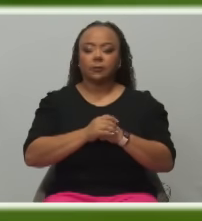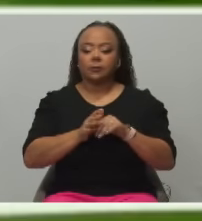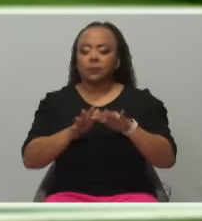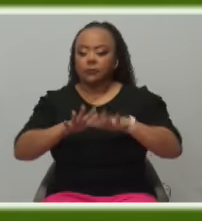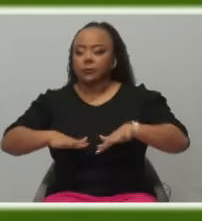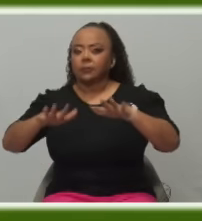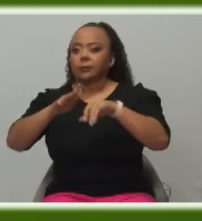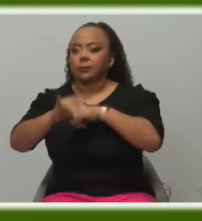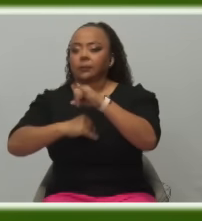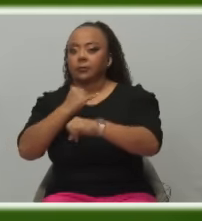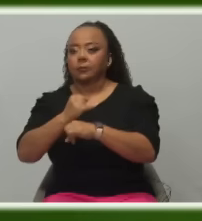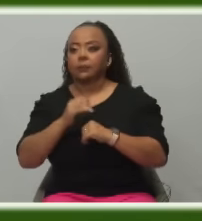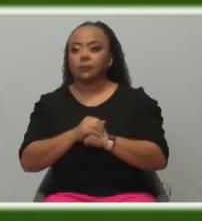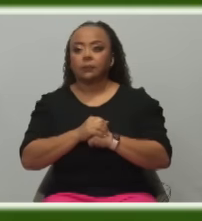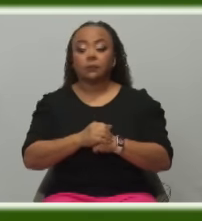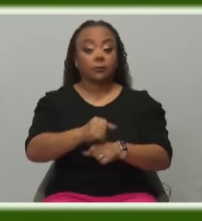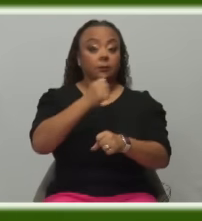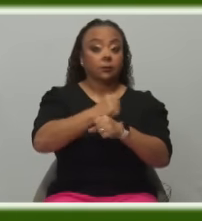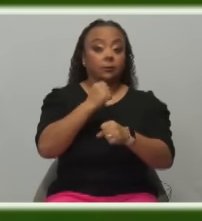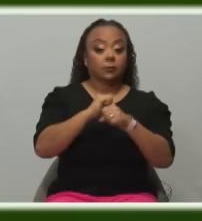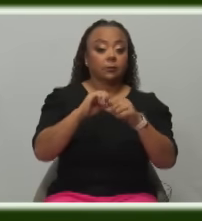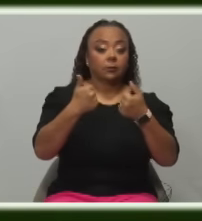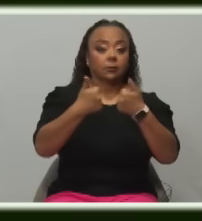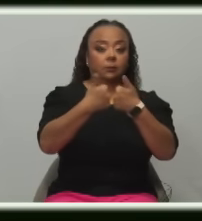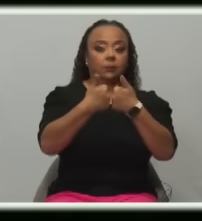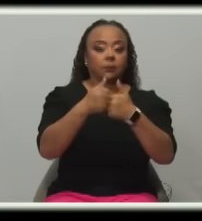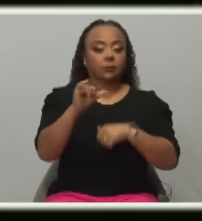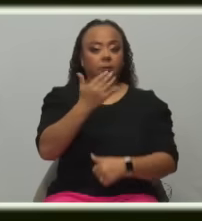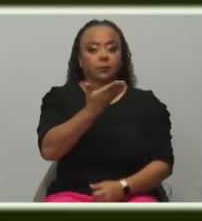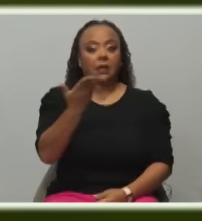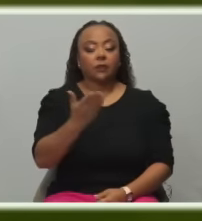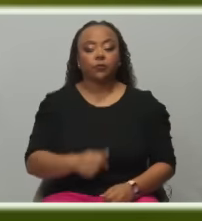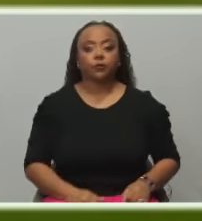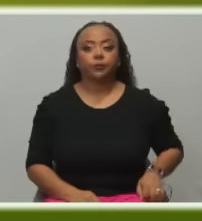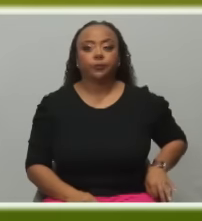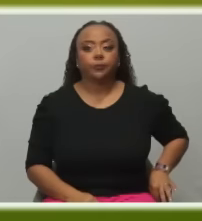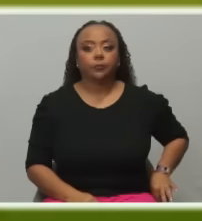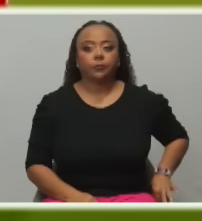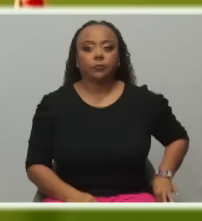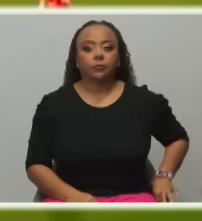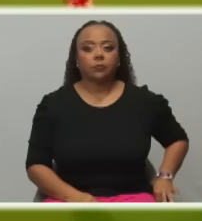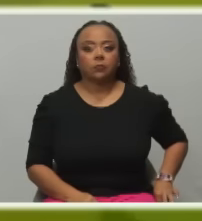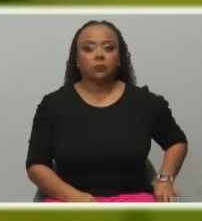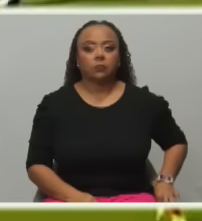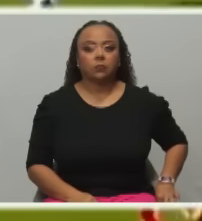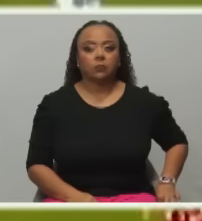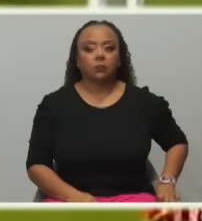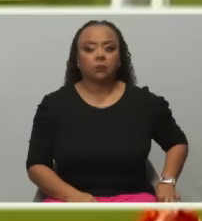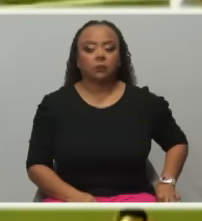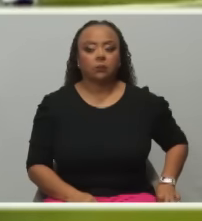internacional el desempeño en partidos como estos a ver viene